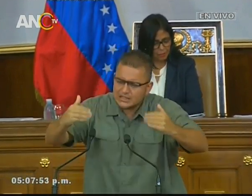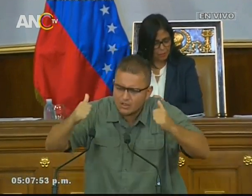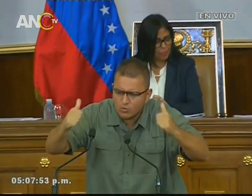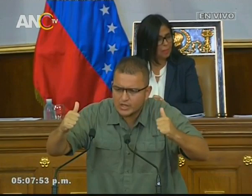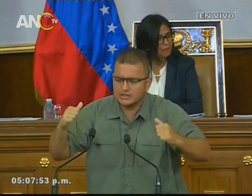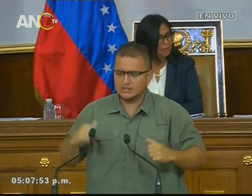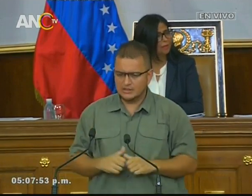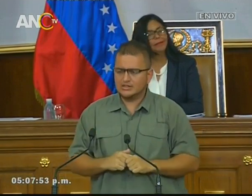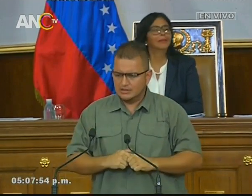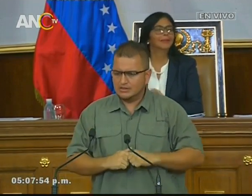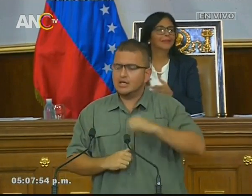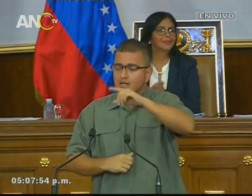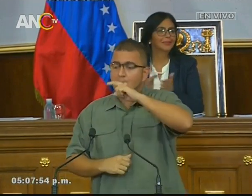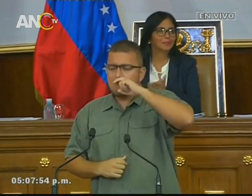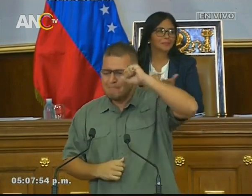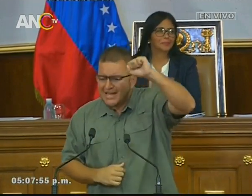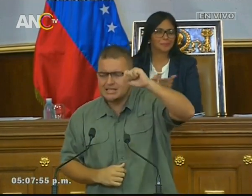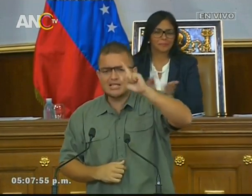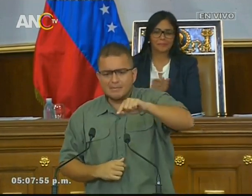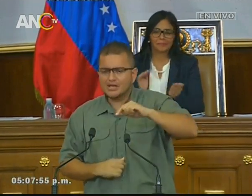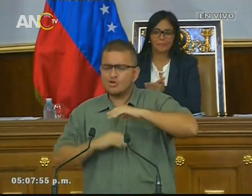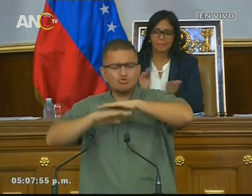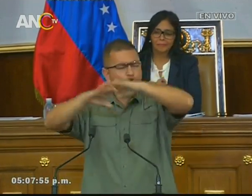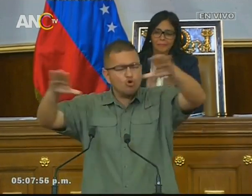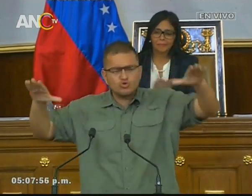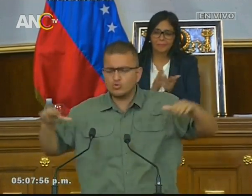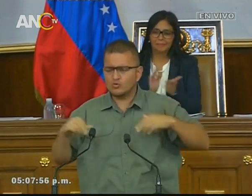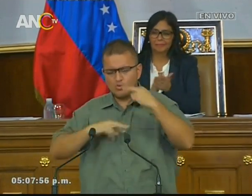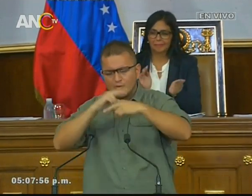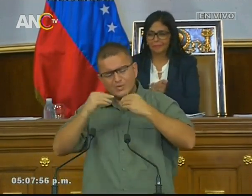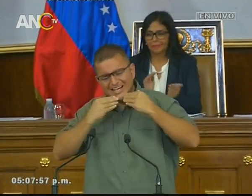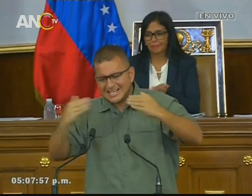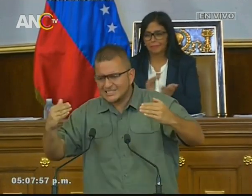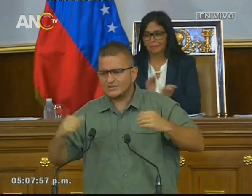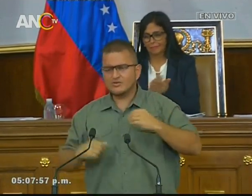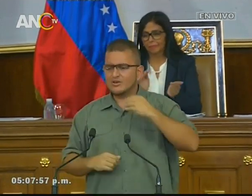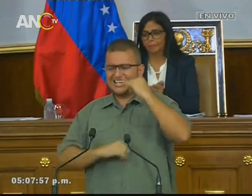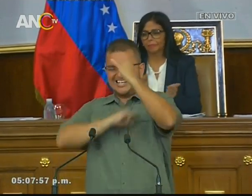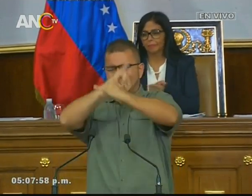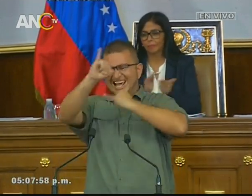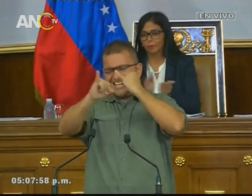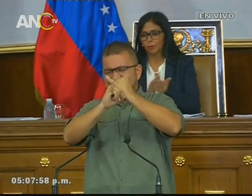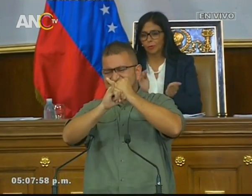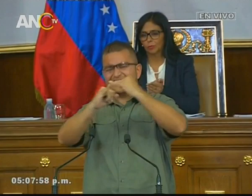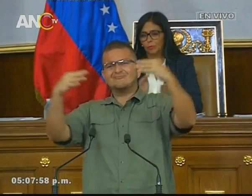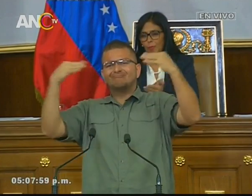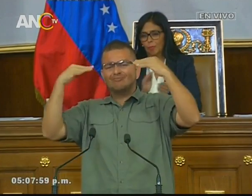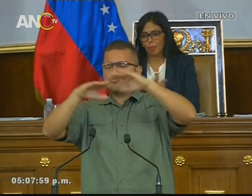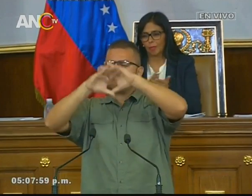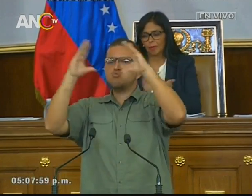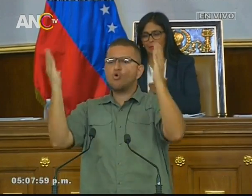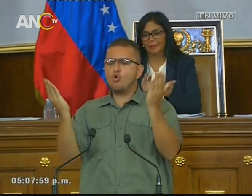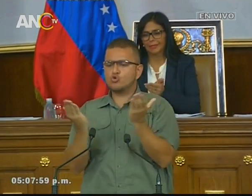que siempre ha estado con nosotros apoyándonos, al presidente Nicolás Maduro. No me cae.